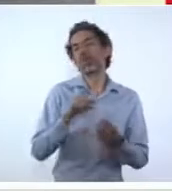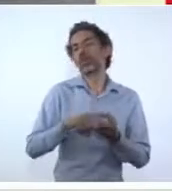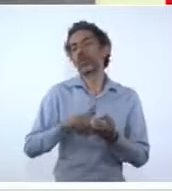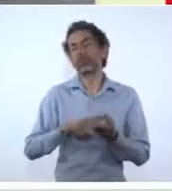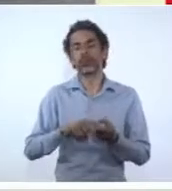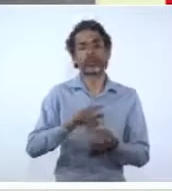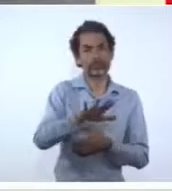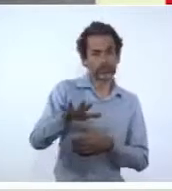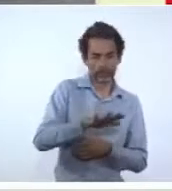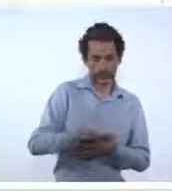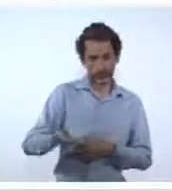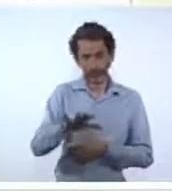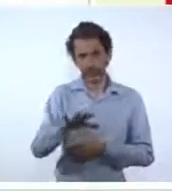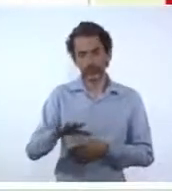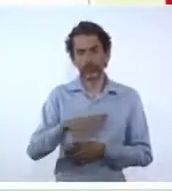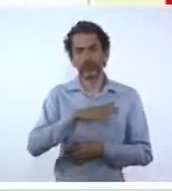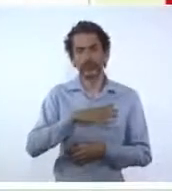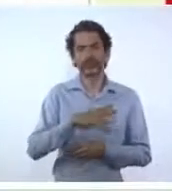atención prioritaria.